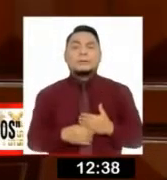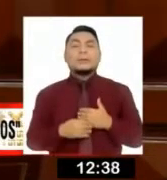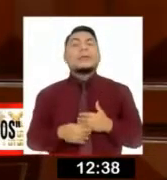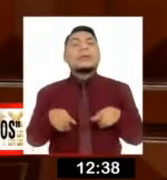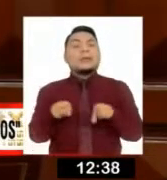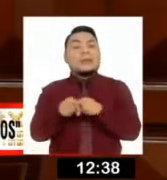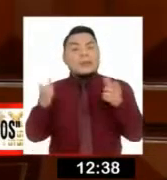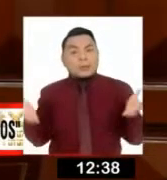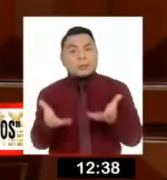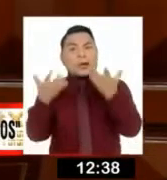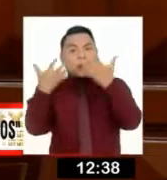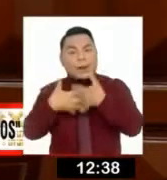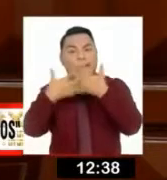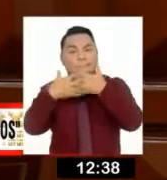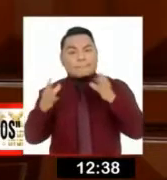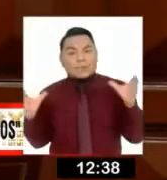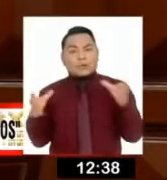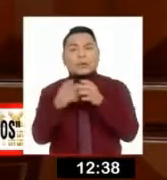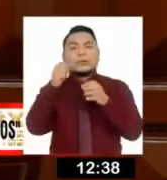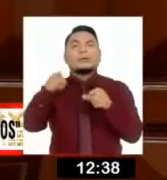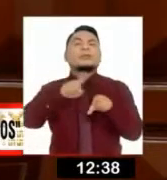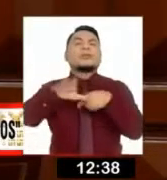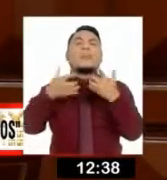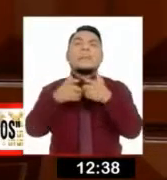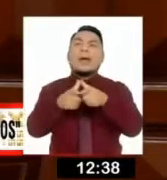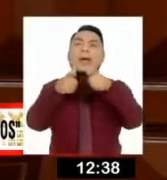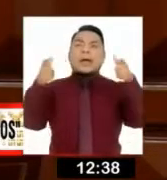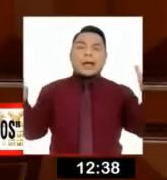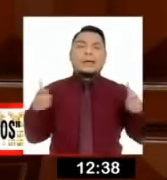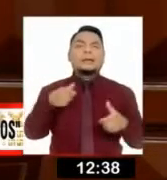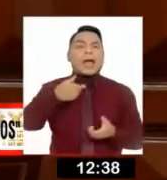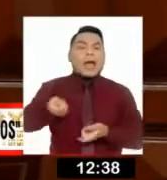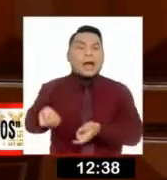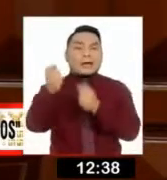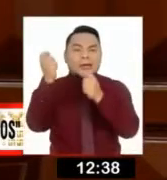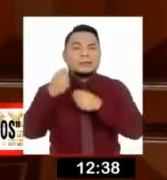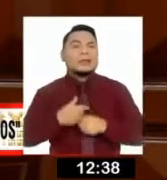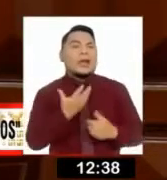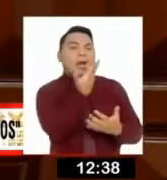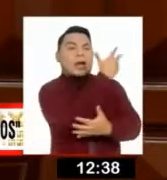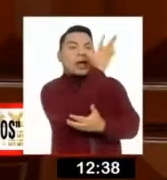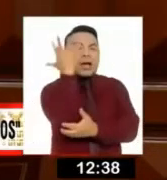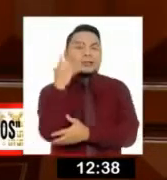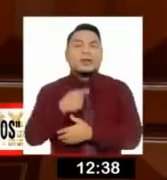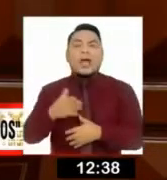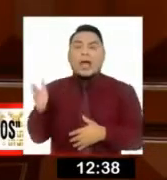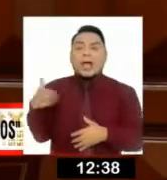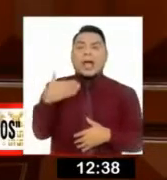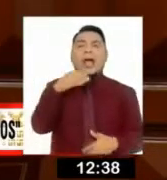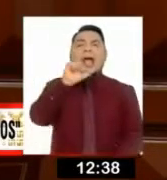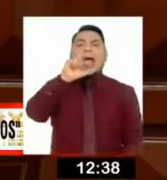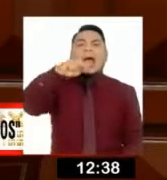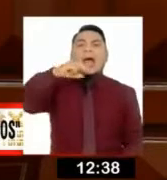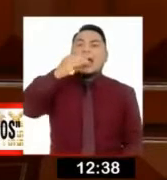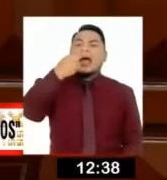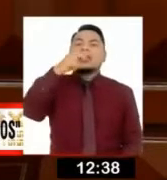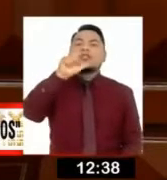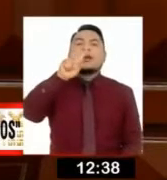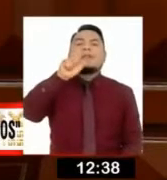de acuicultura y la implementación de parques industriales acuícolas, la producción de anchoveta en